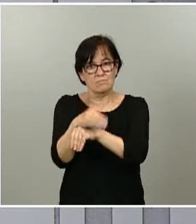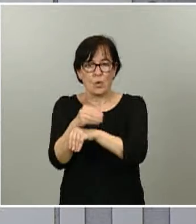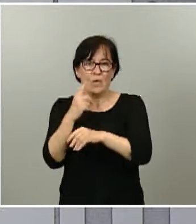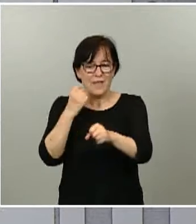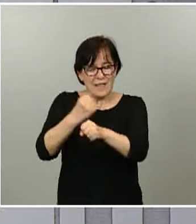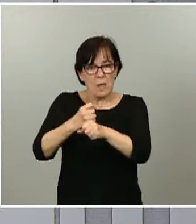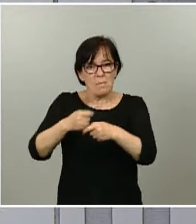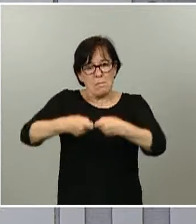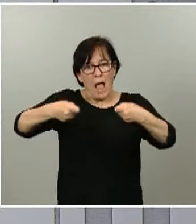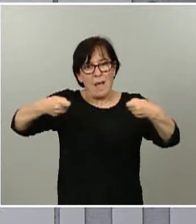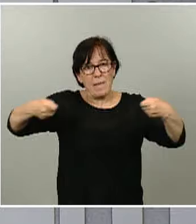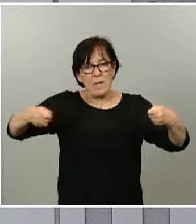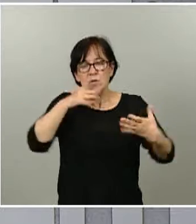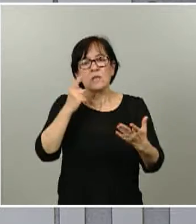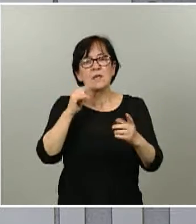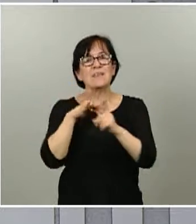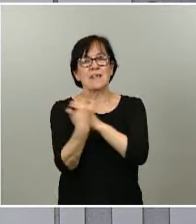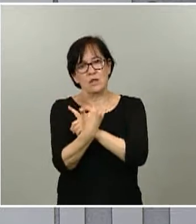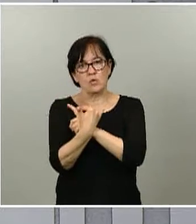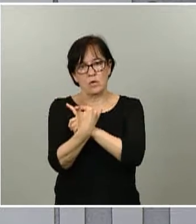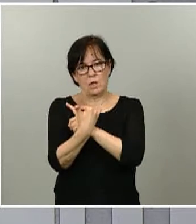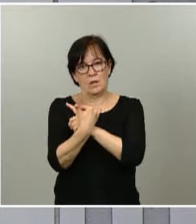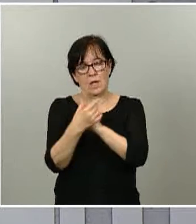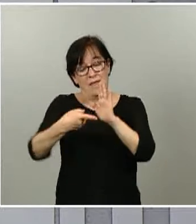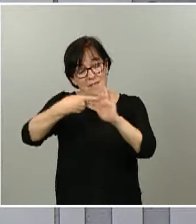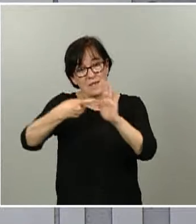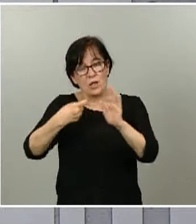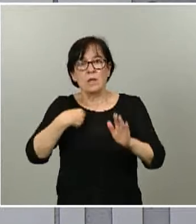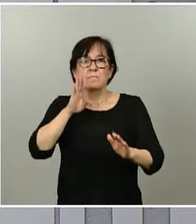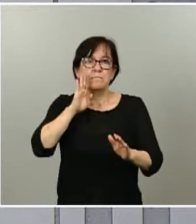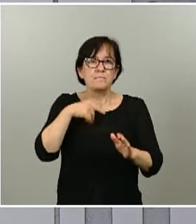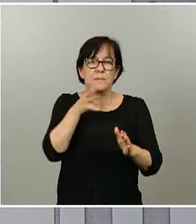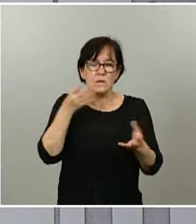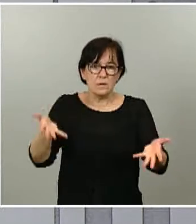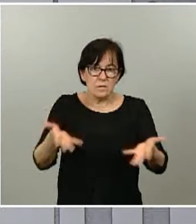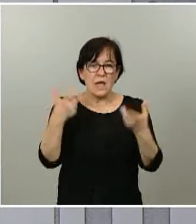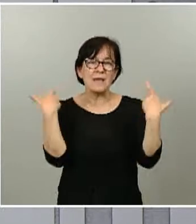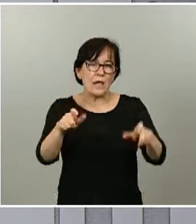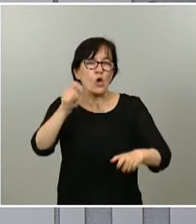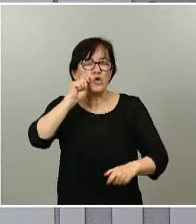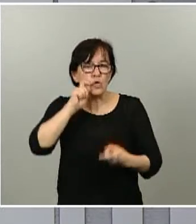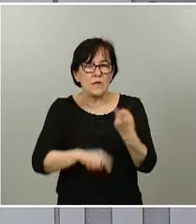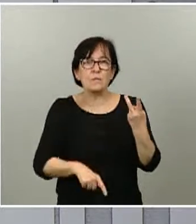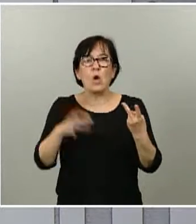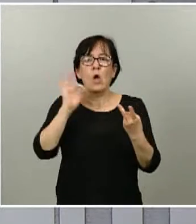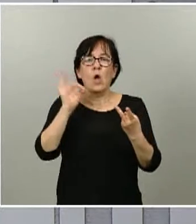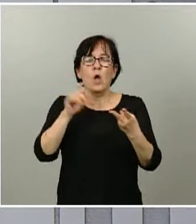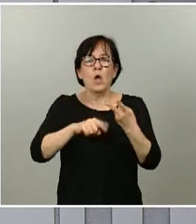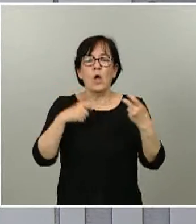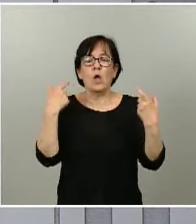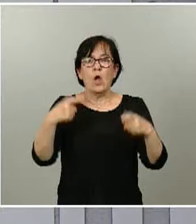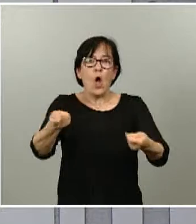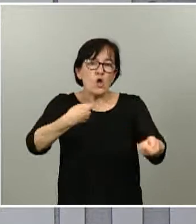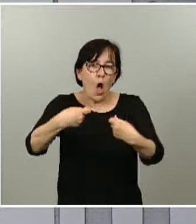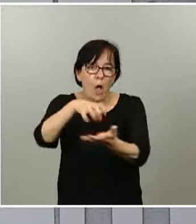dure esta situación de la desescalada. Y me estoy refiriendo al impulso al sector del turismo o la protección del sector del comercio, todos